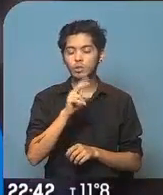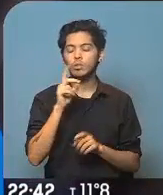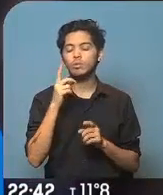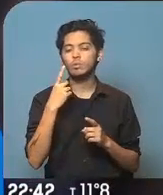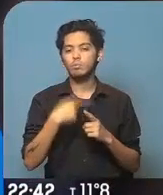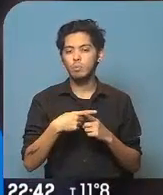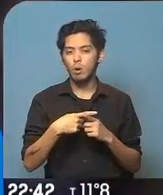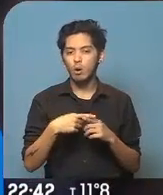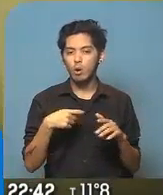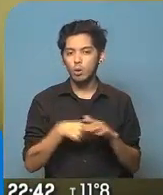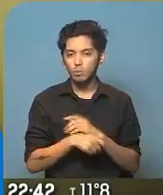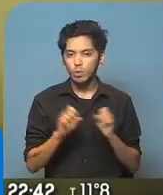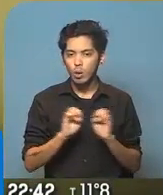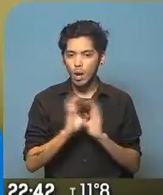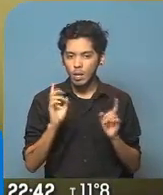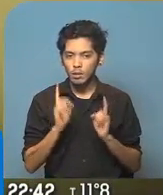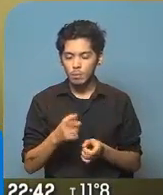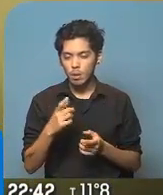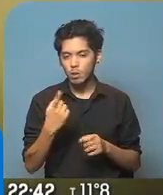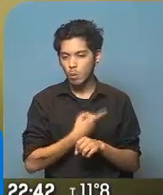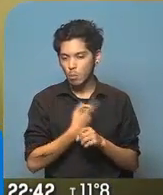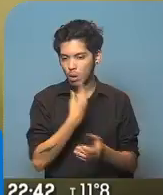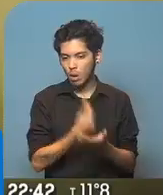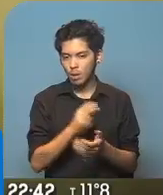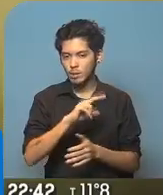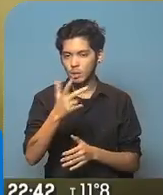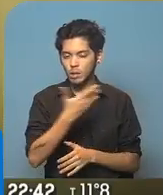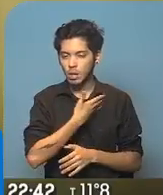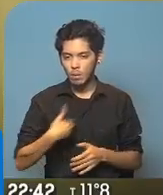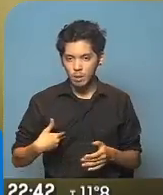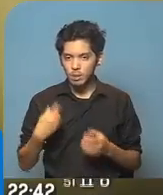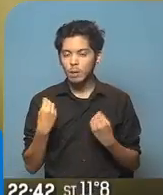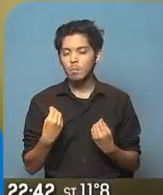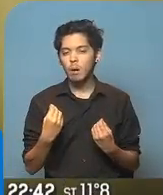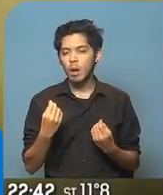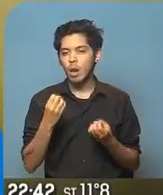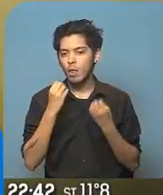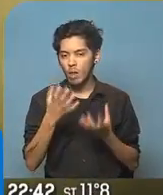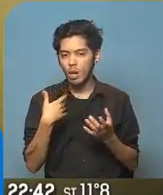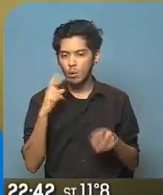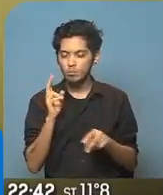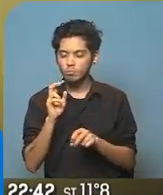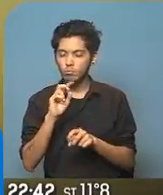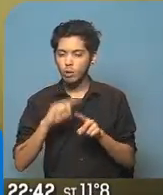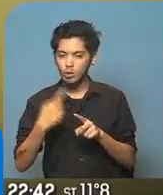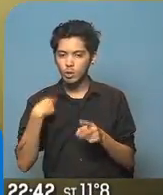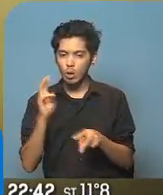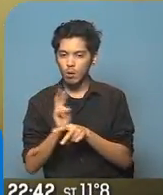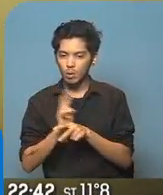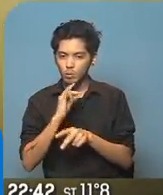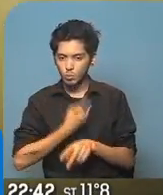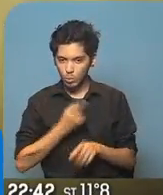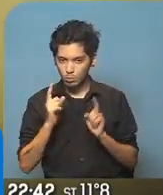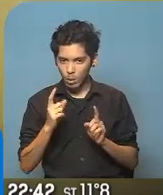su voluntad de acceder a un tercer mandato, aprovechando la ocasión para realizar un alegato político y defender su legado. Su